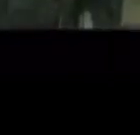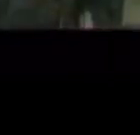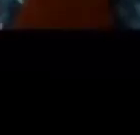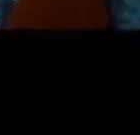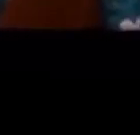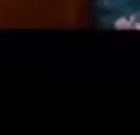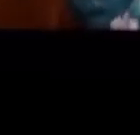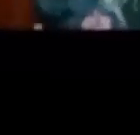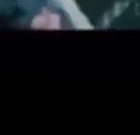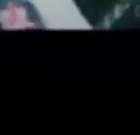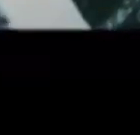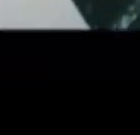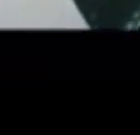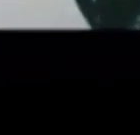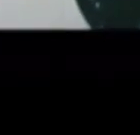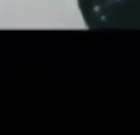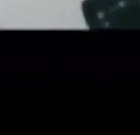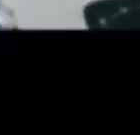palabras.